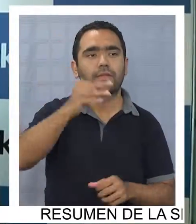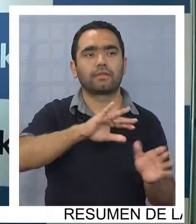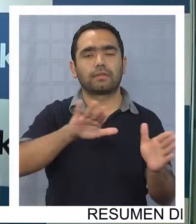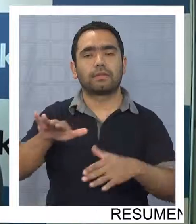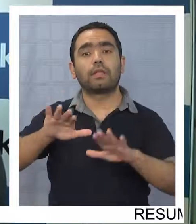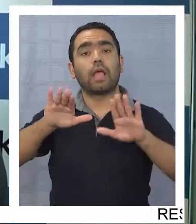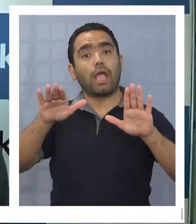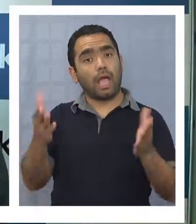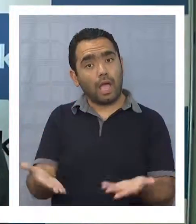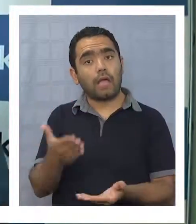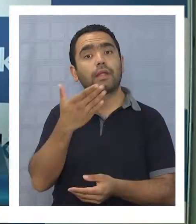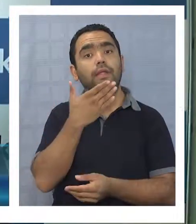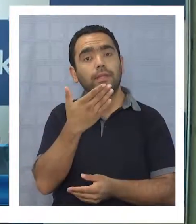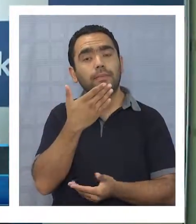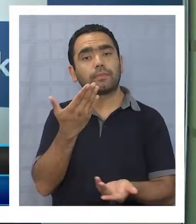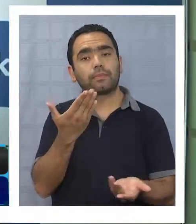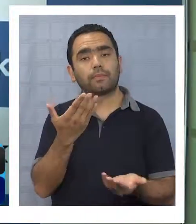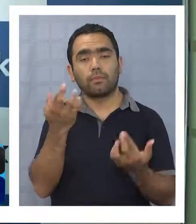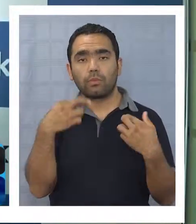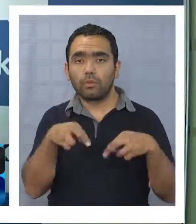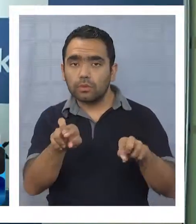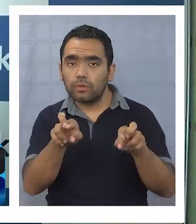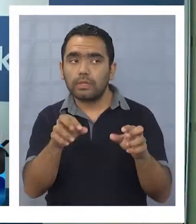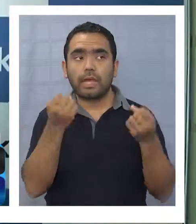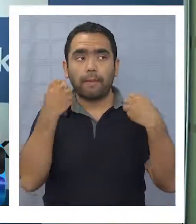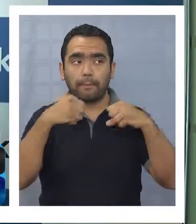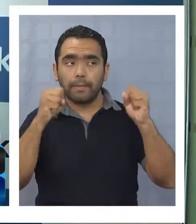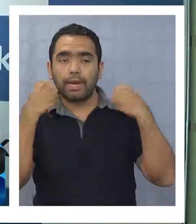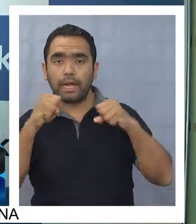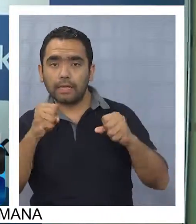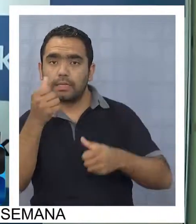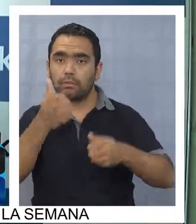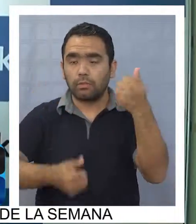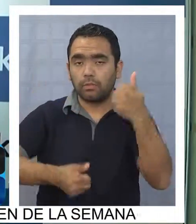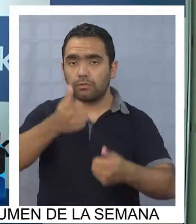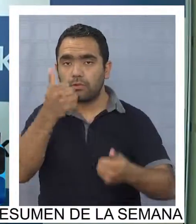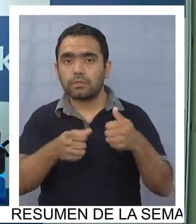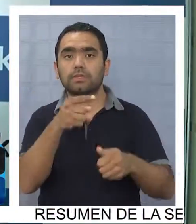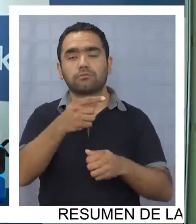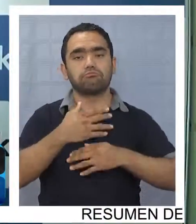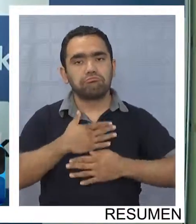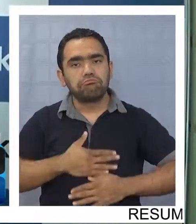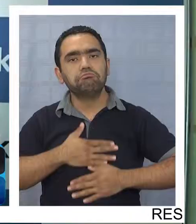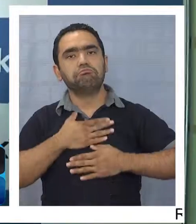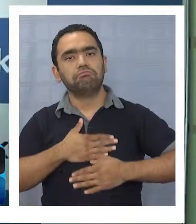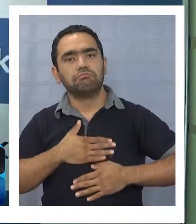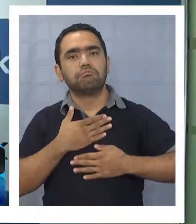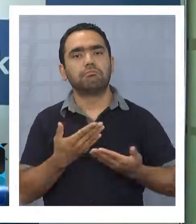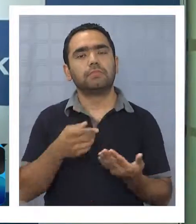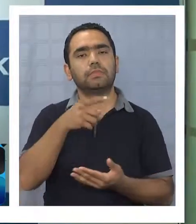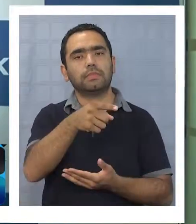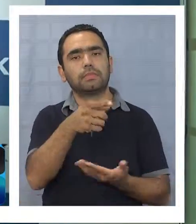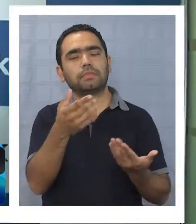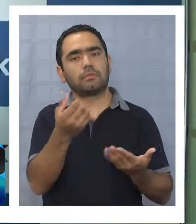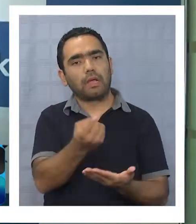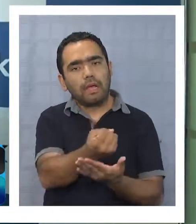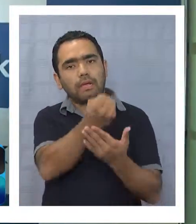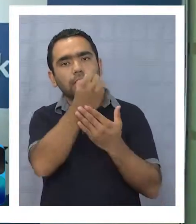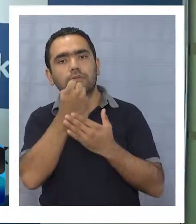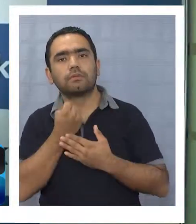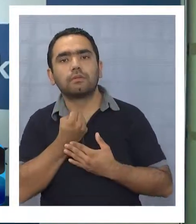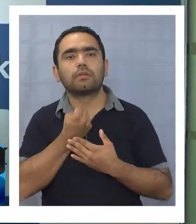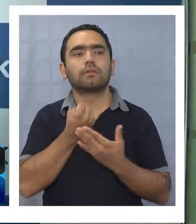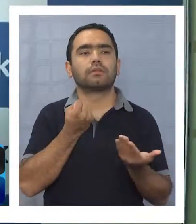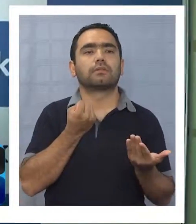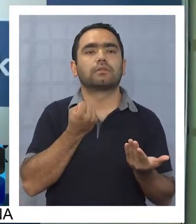Si existe ahora la posibilidad de que también te den tu práctica profesional, eso es gratificante y te da un plus, te